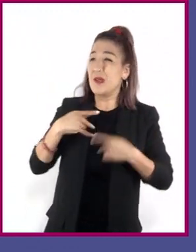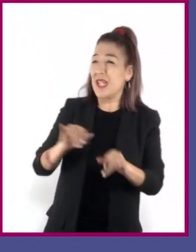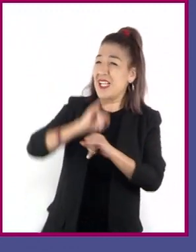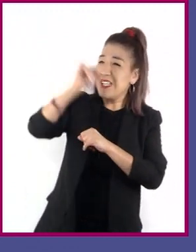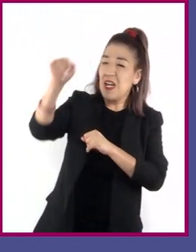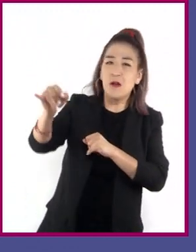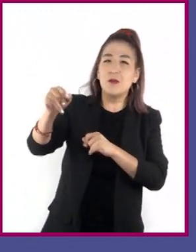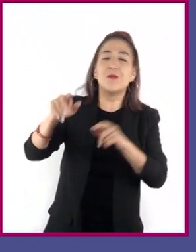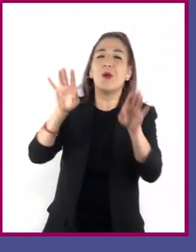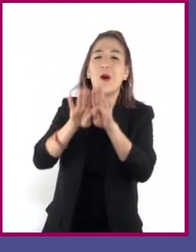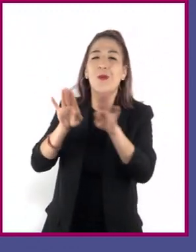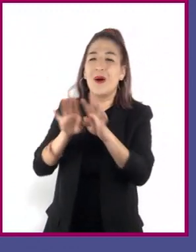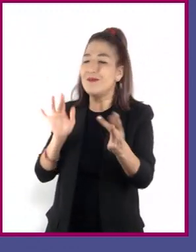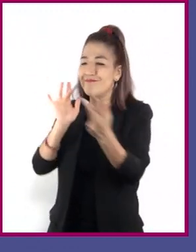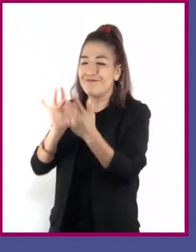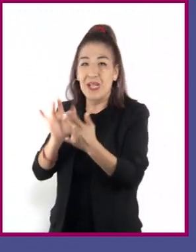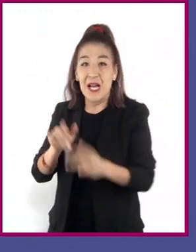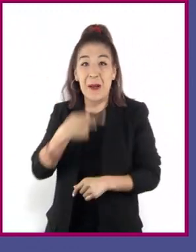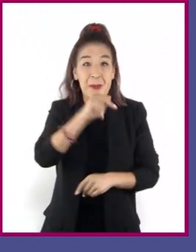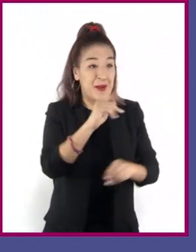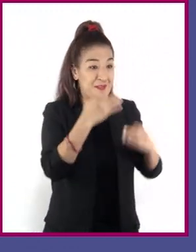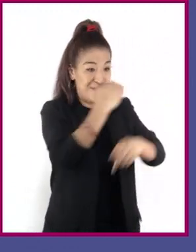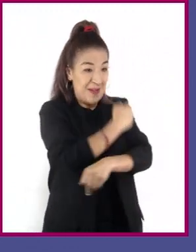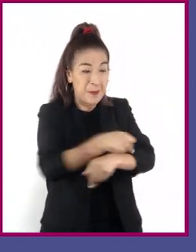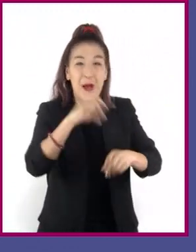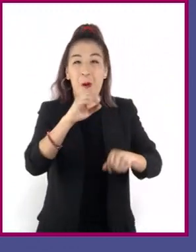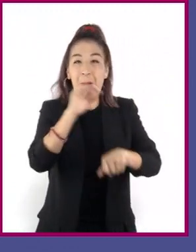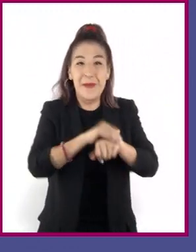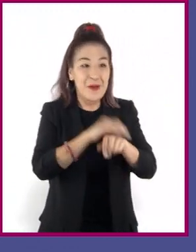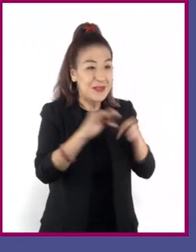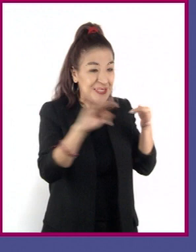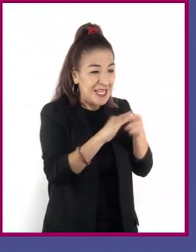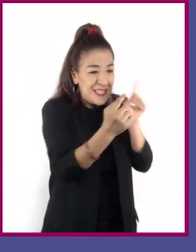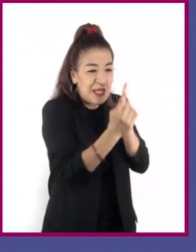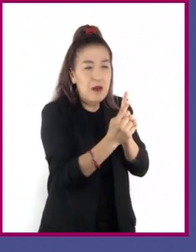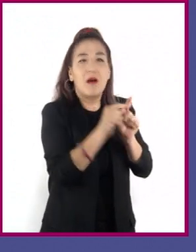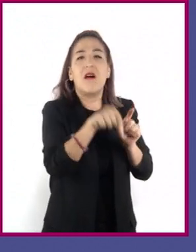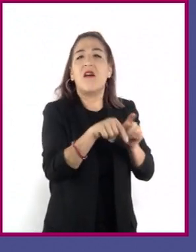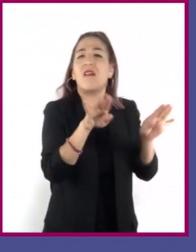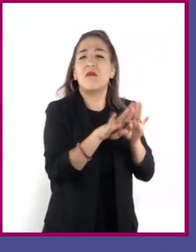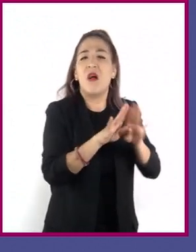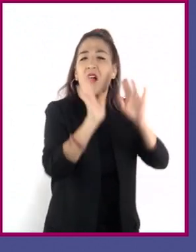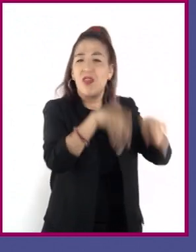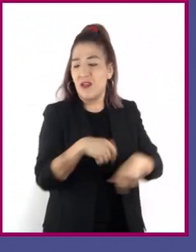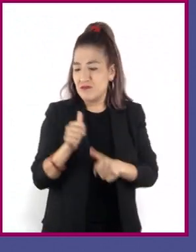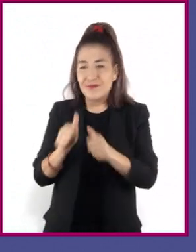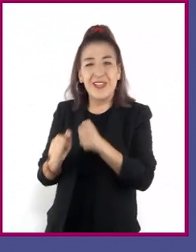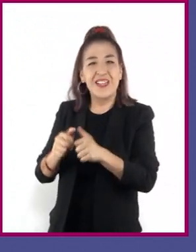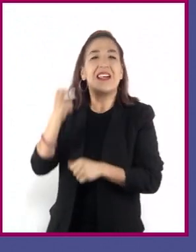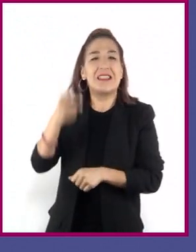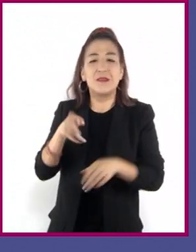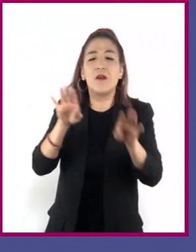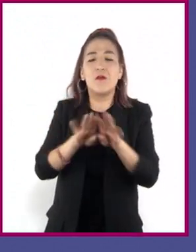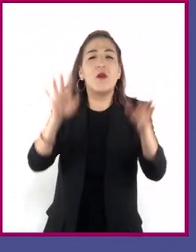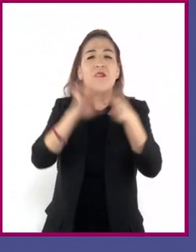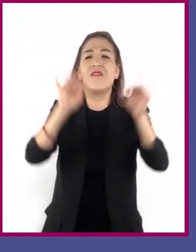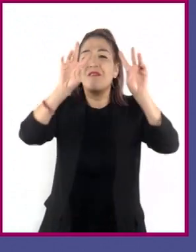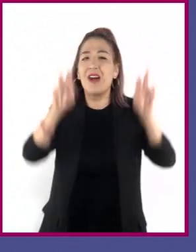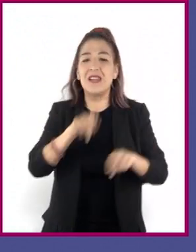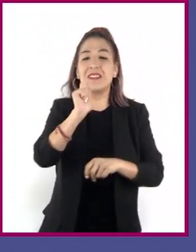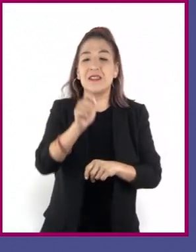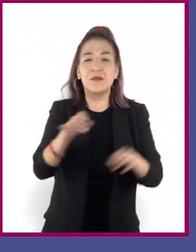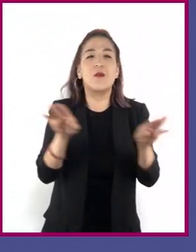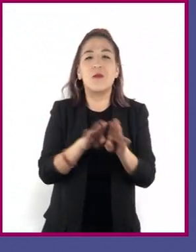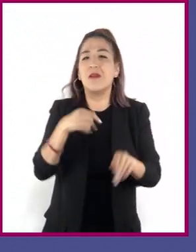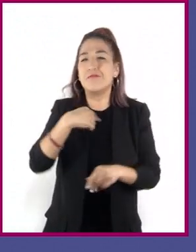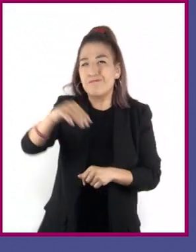aleja de las más cercanas esta frase de un famoso personaje infantil femenino de las historietas es una de las frases que más